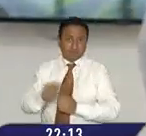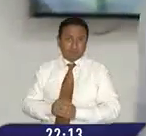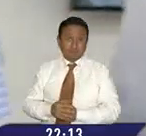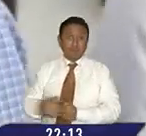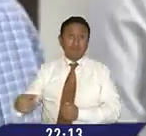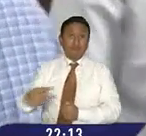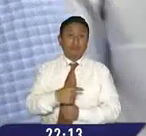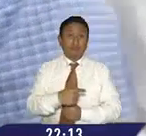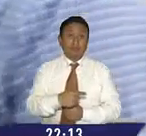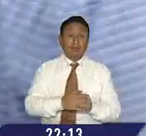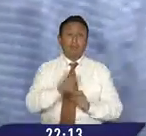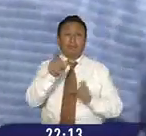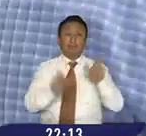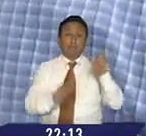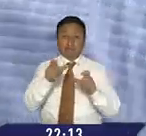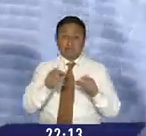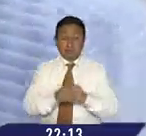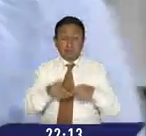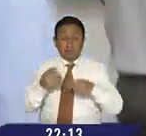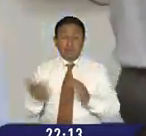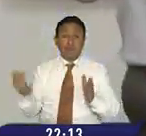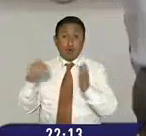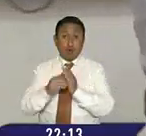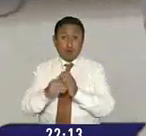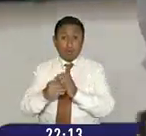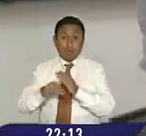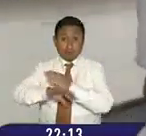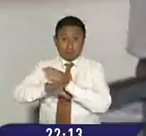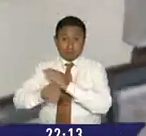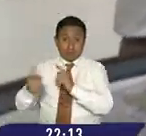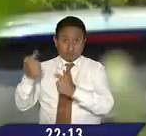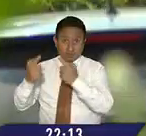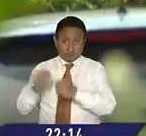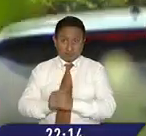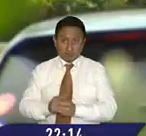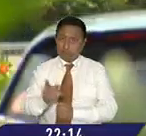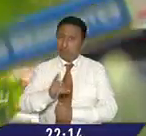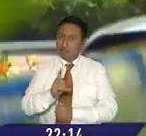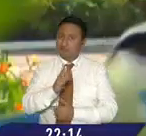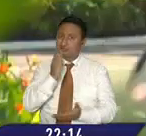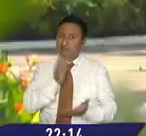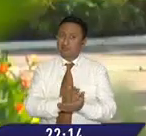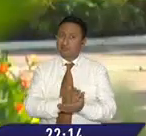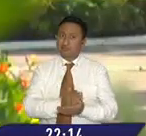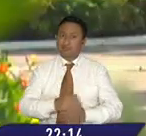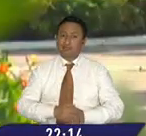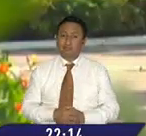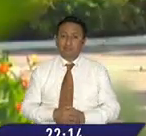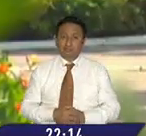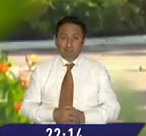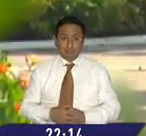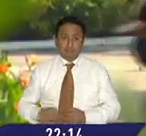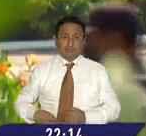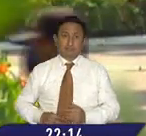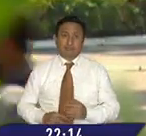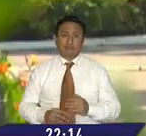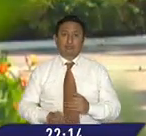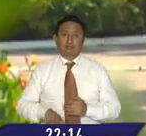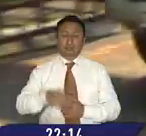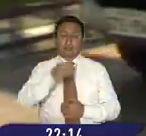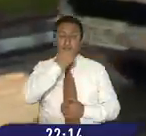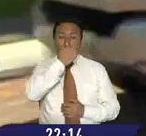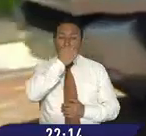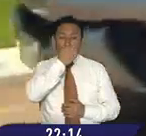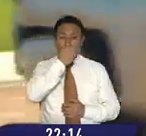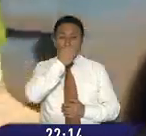permitirá que los conciudadanos sean atacados a 2 puntas. En San Borondón, con cámara de Javier